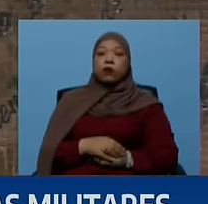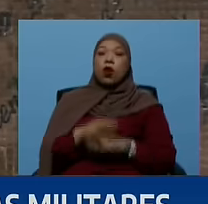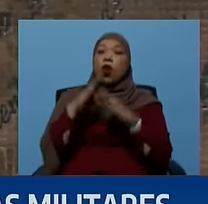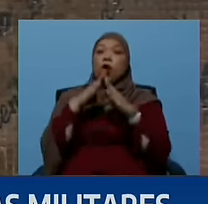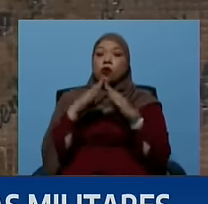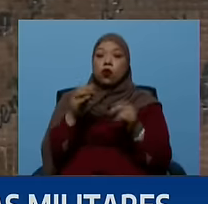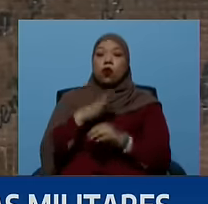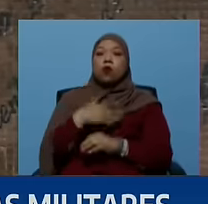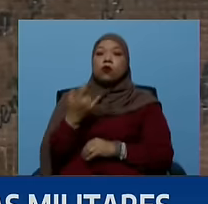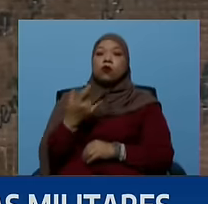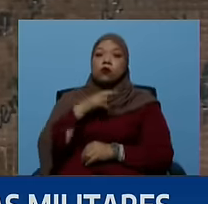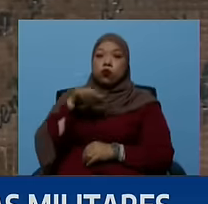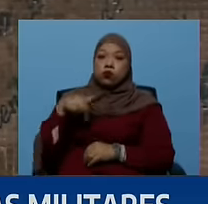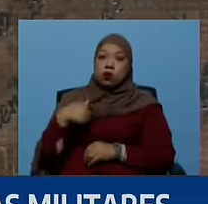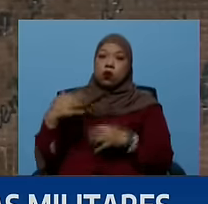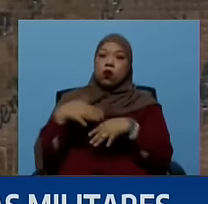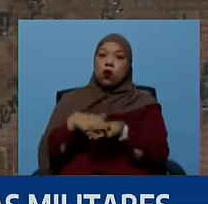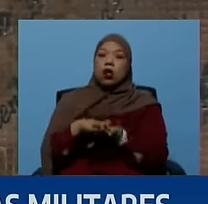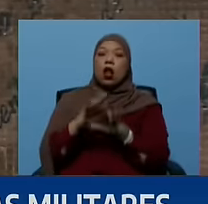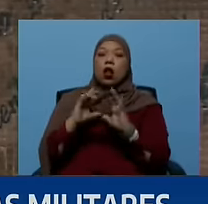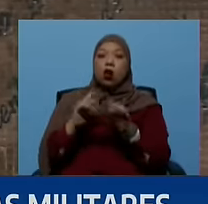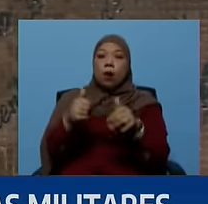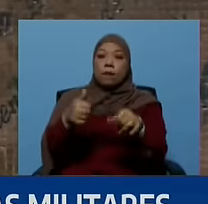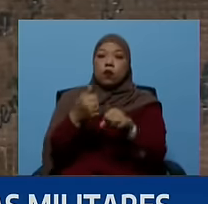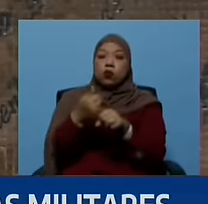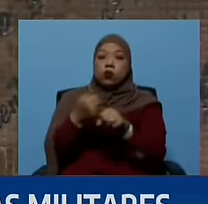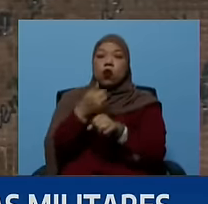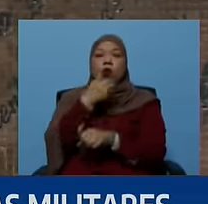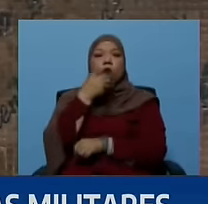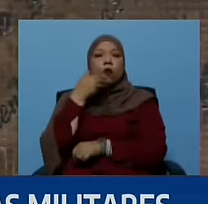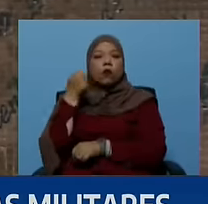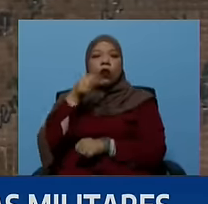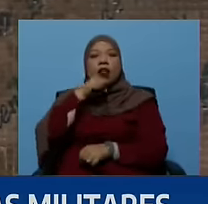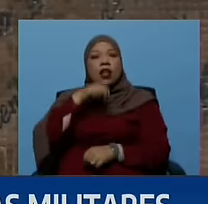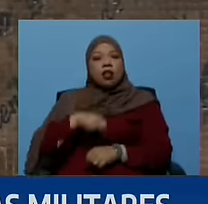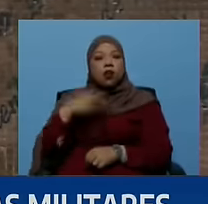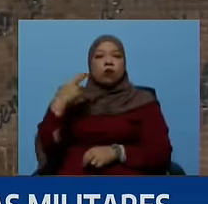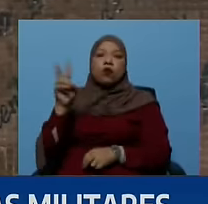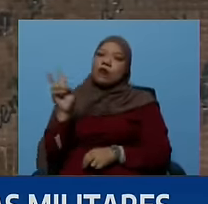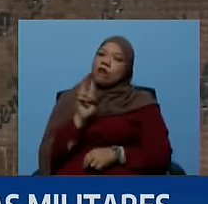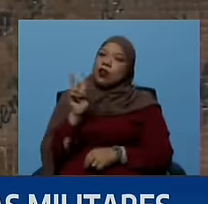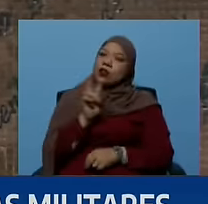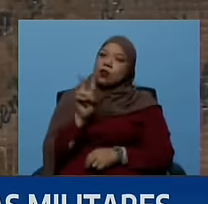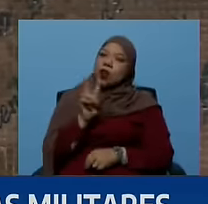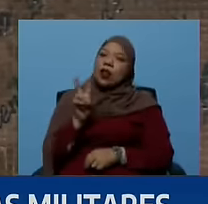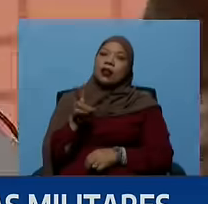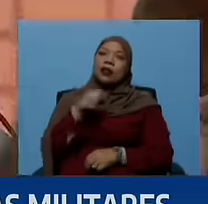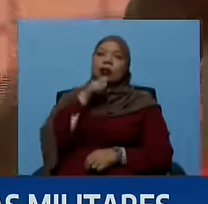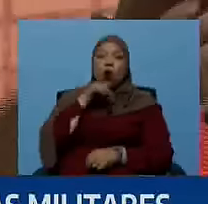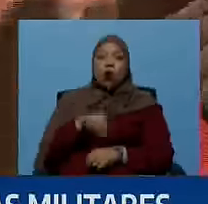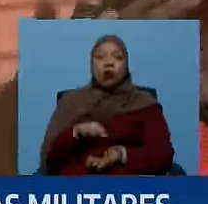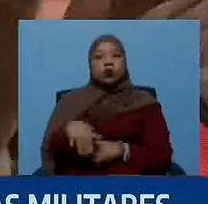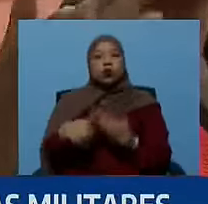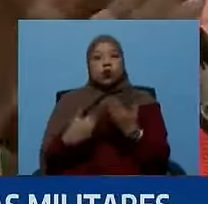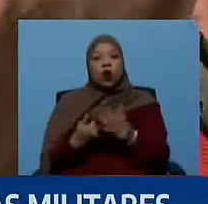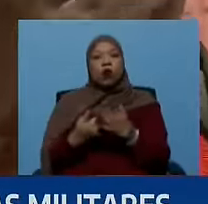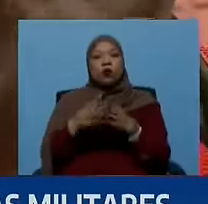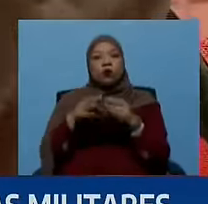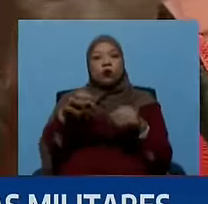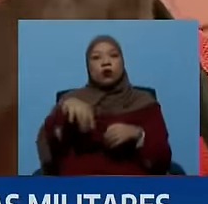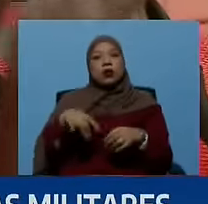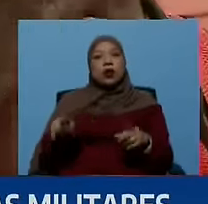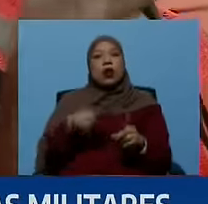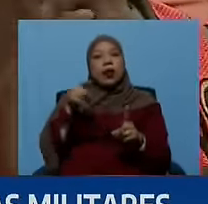enteramente Somos la Encarnación de lo mejor de la historia de Venezuela somos las Encarnación del